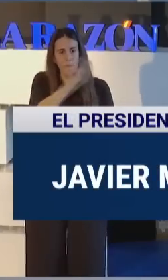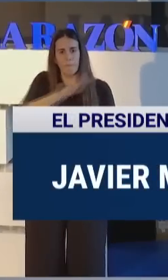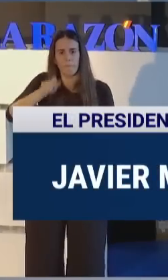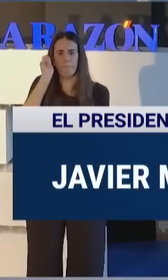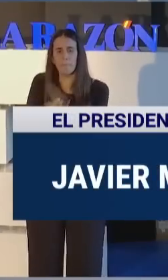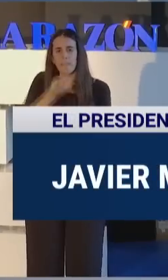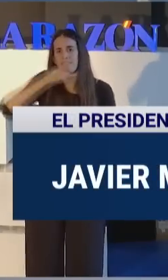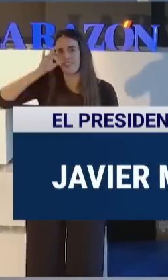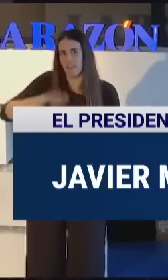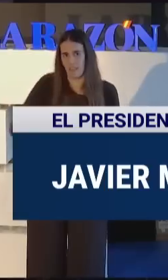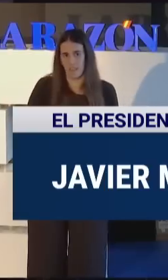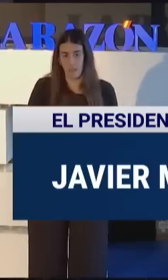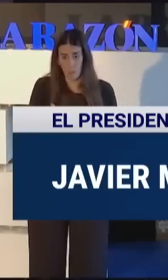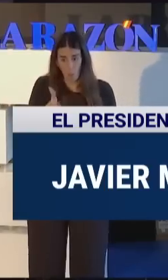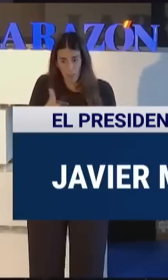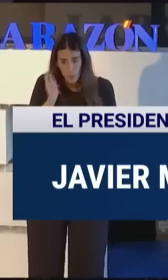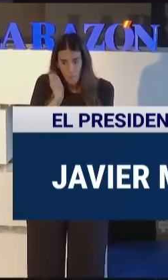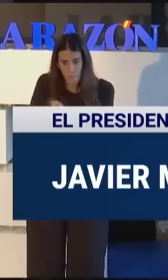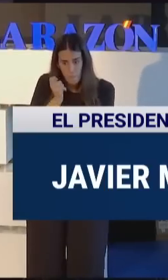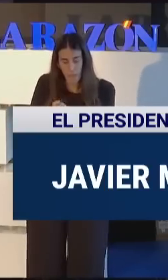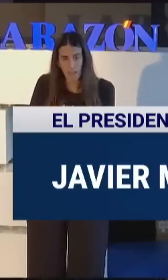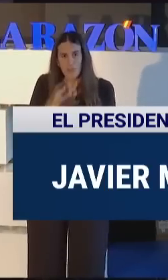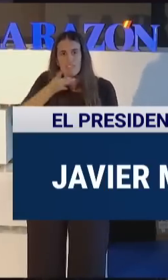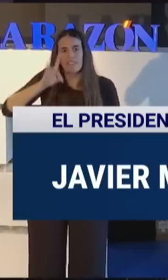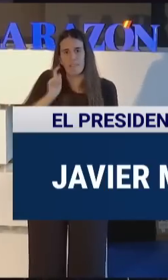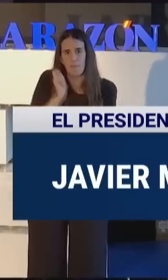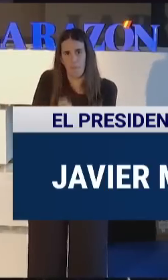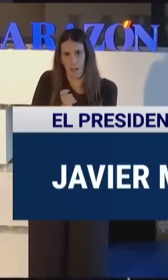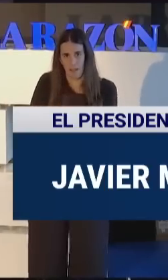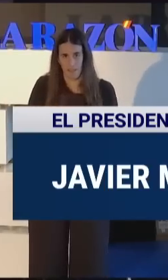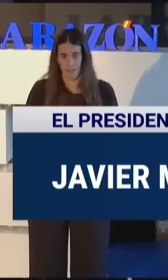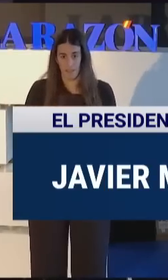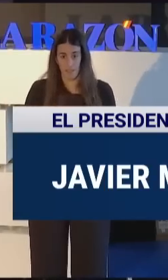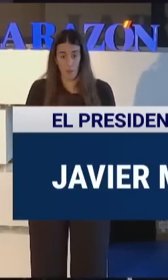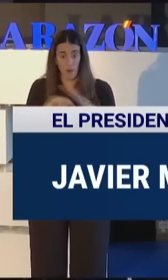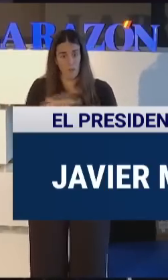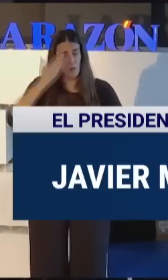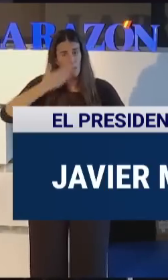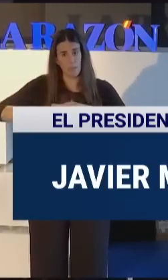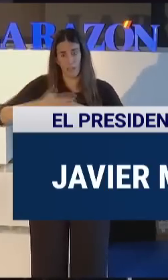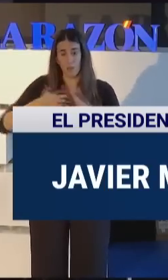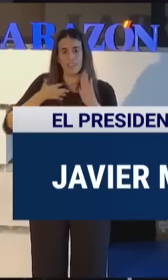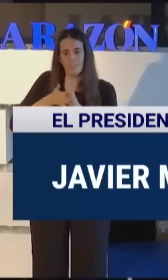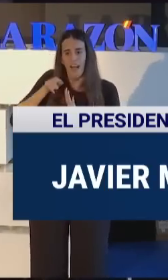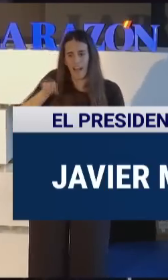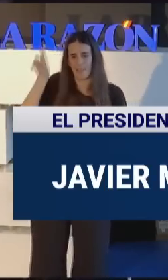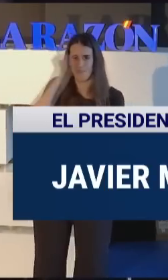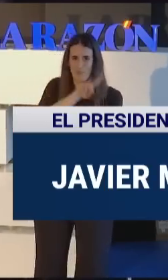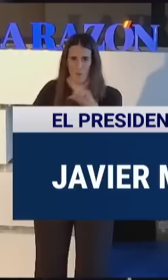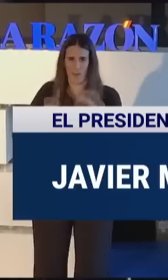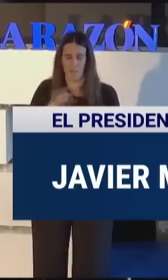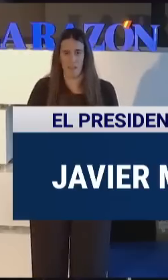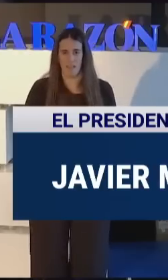recuerden esto, los derechos alguien los tiene que pagar. Y como los recursos son finitos, ahí aparece el gran